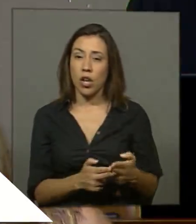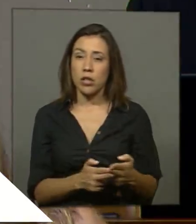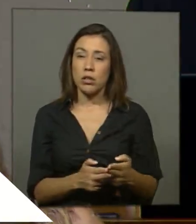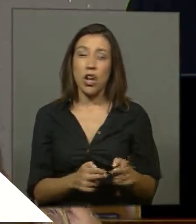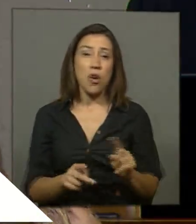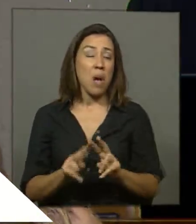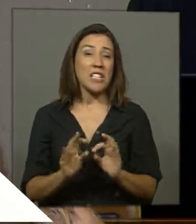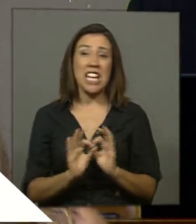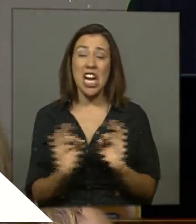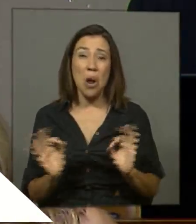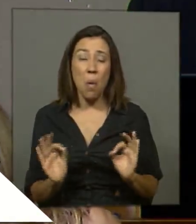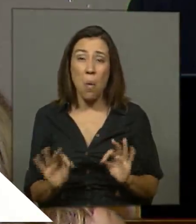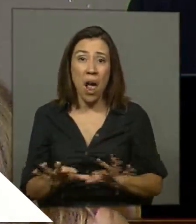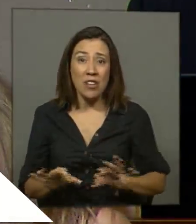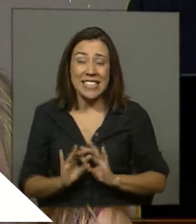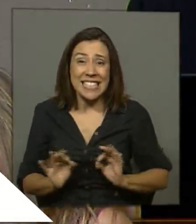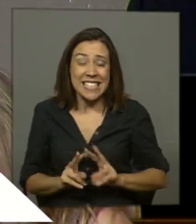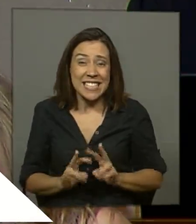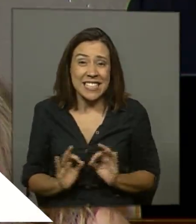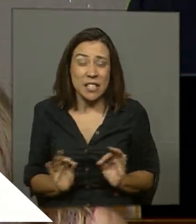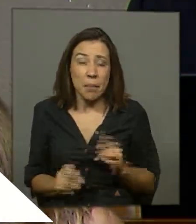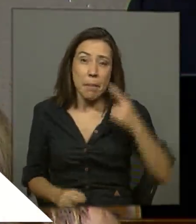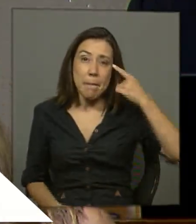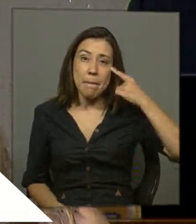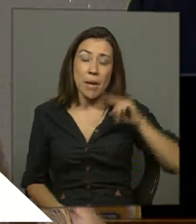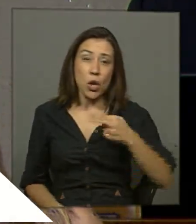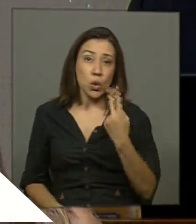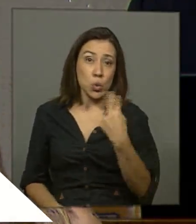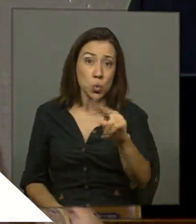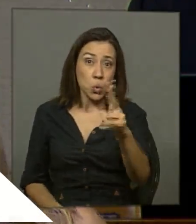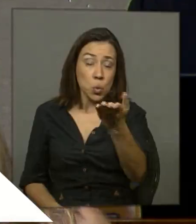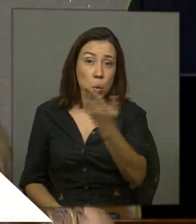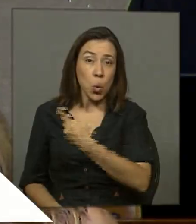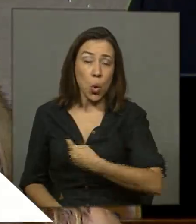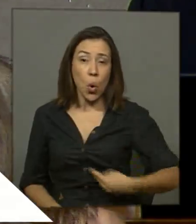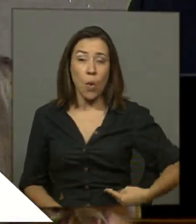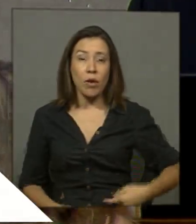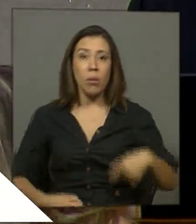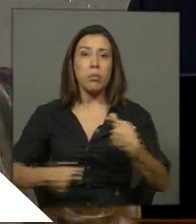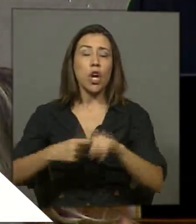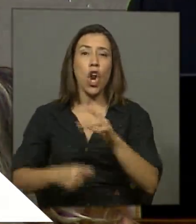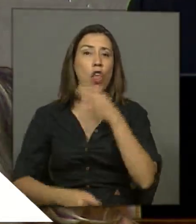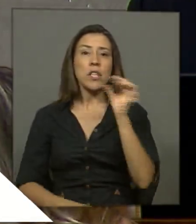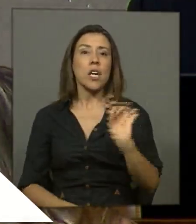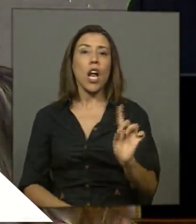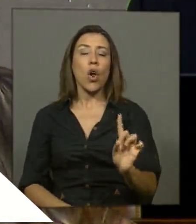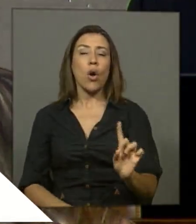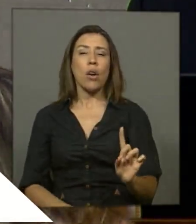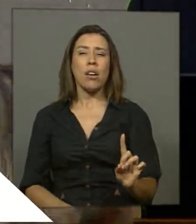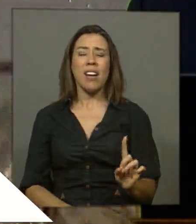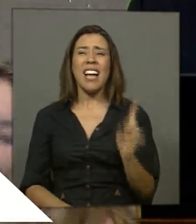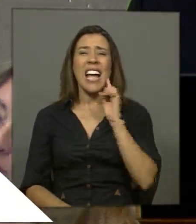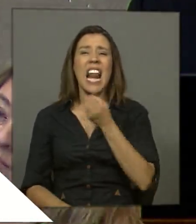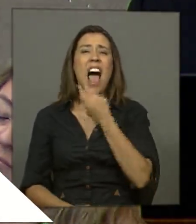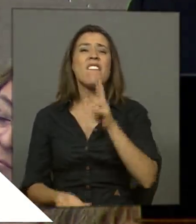toma ningún tipo de medida sin embargo su gobierno lo niega Quién dice la verdad usted